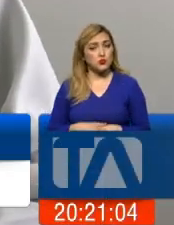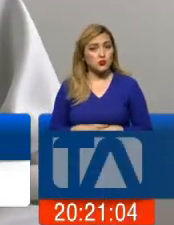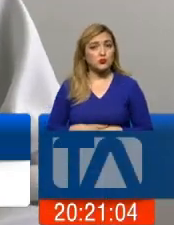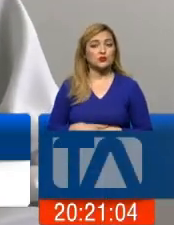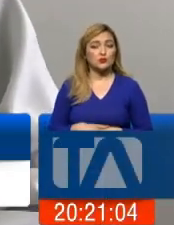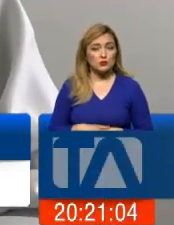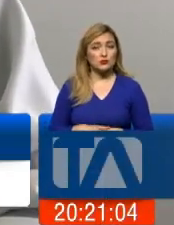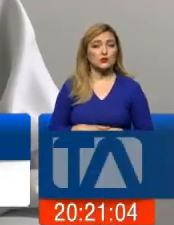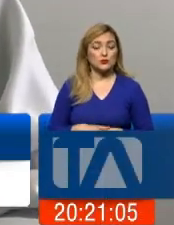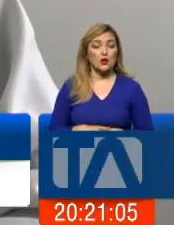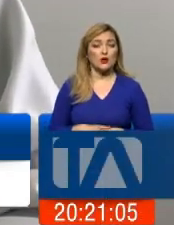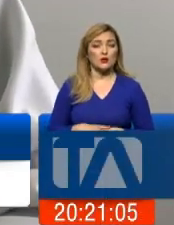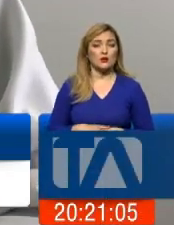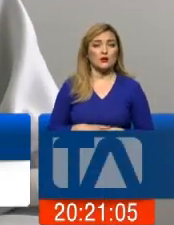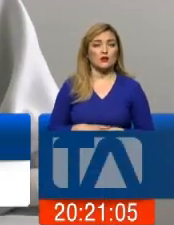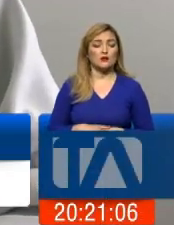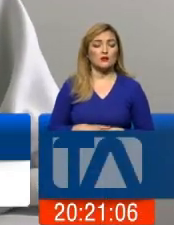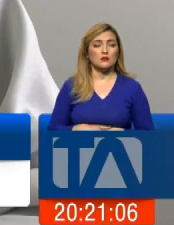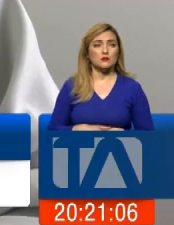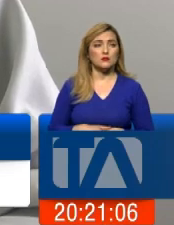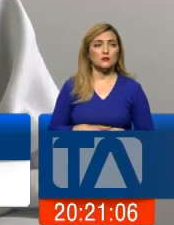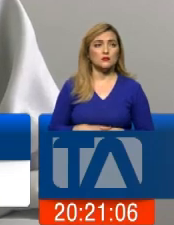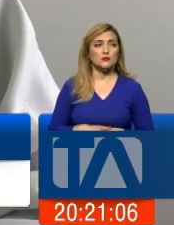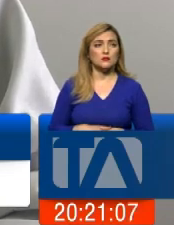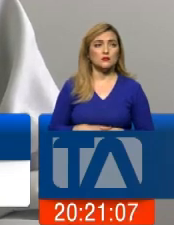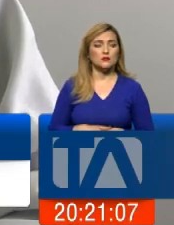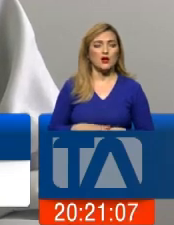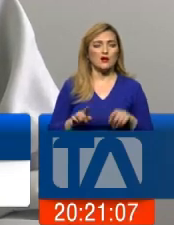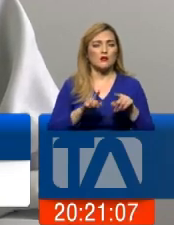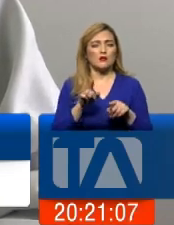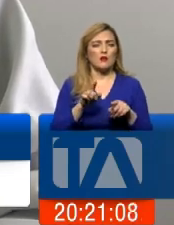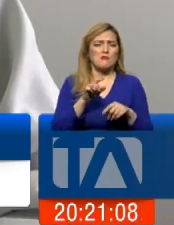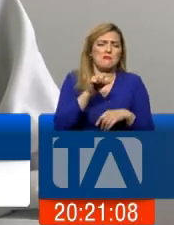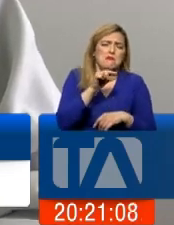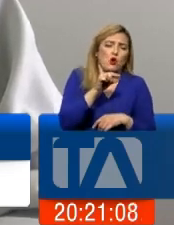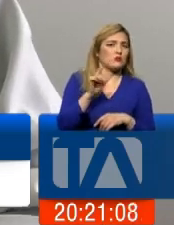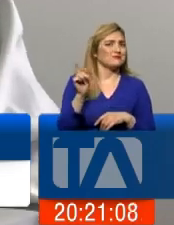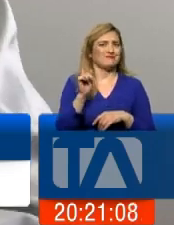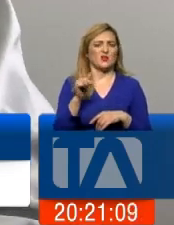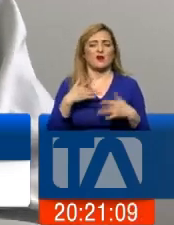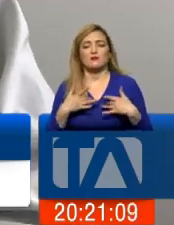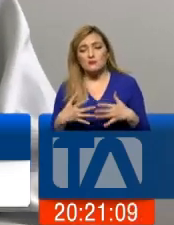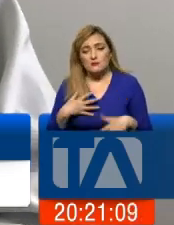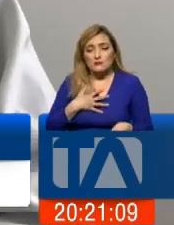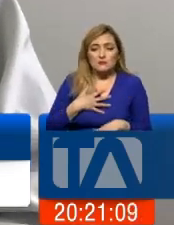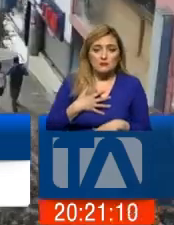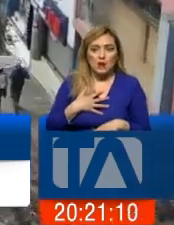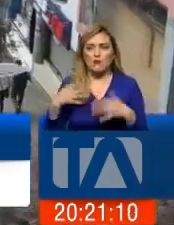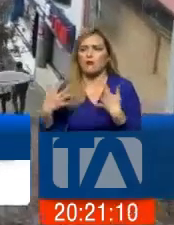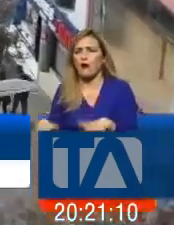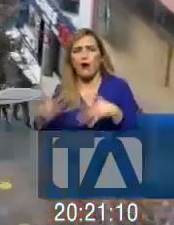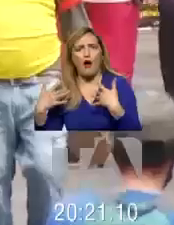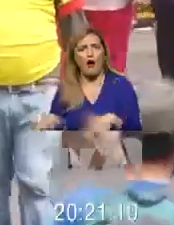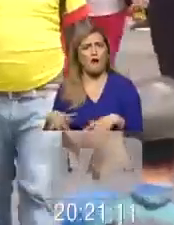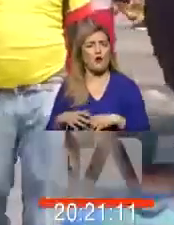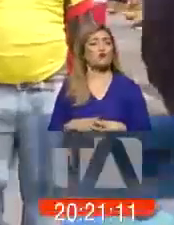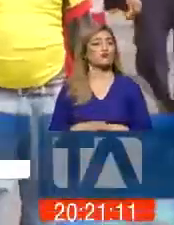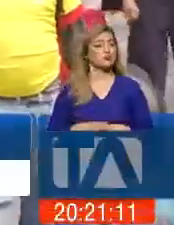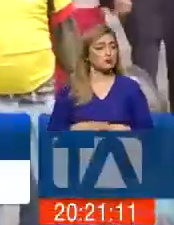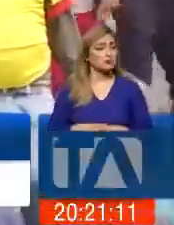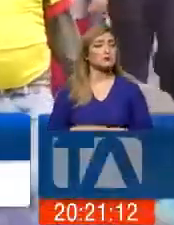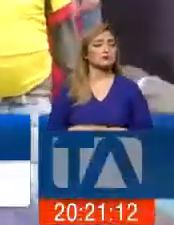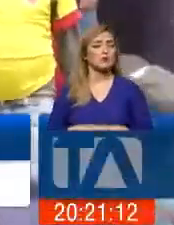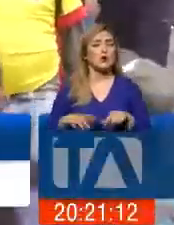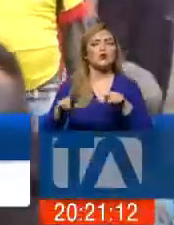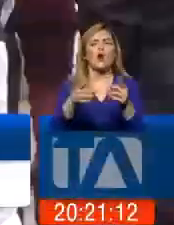donde los pacientes tienen unos cuadros leves, sino que más bien llegan a cuadros moderados y graves. También están identificadas las